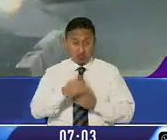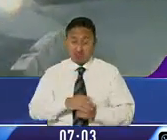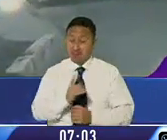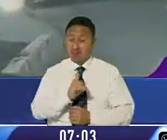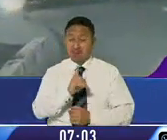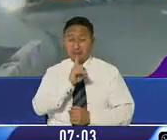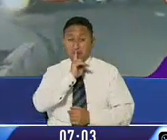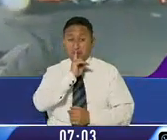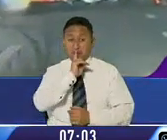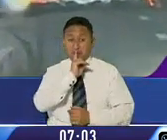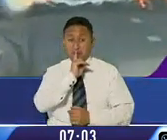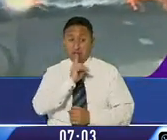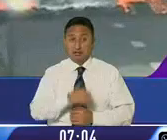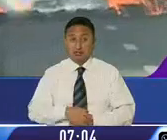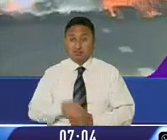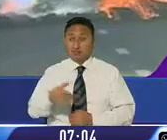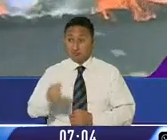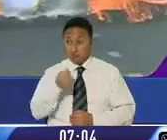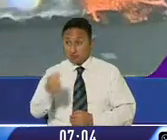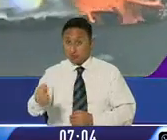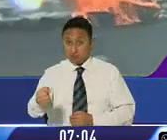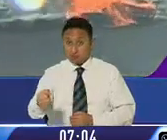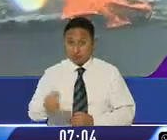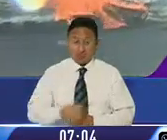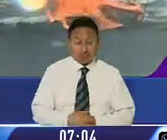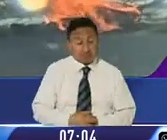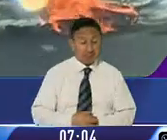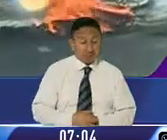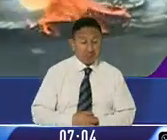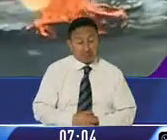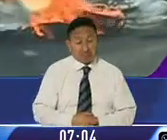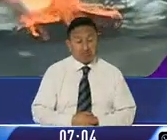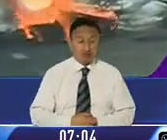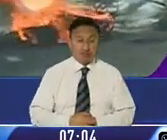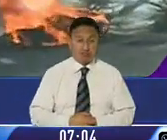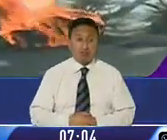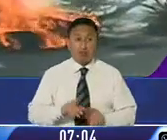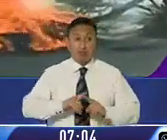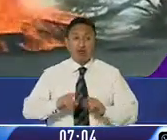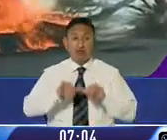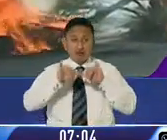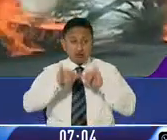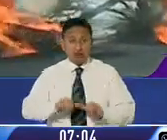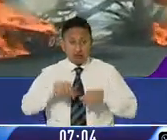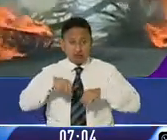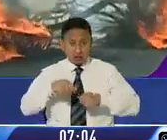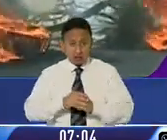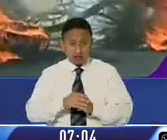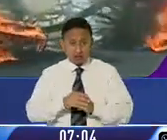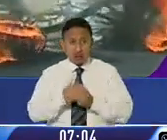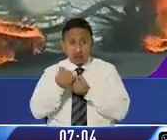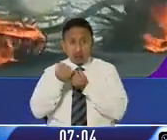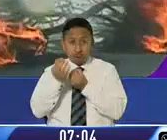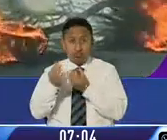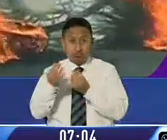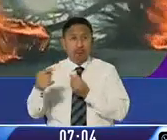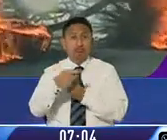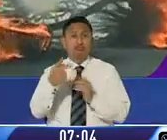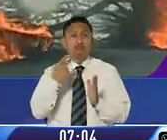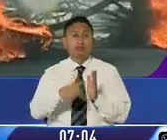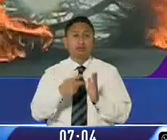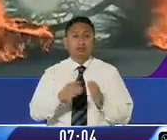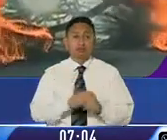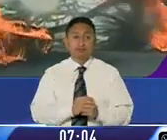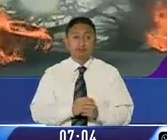se rehúsan a hablar con nosotros, sin embargo, continuaremos en este punto informando sobre la situación. Nos